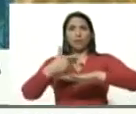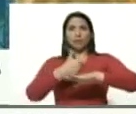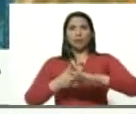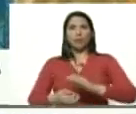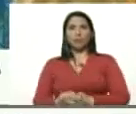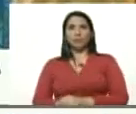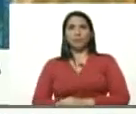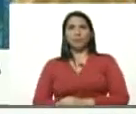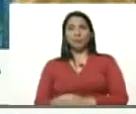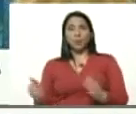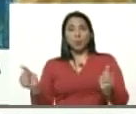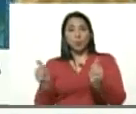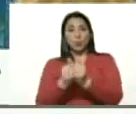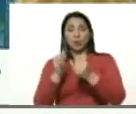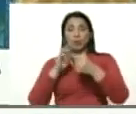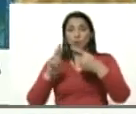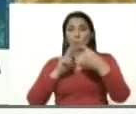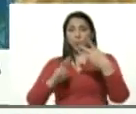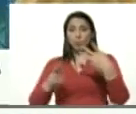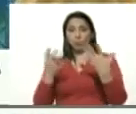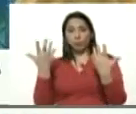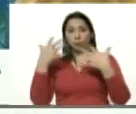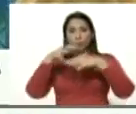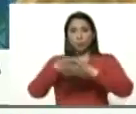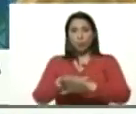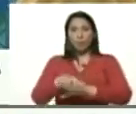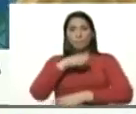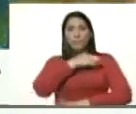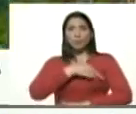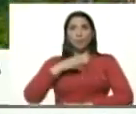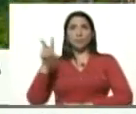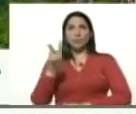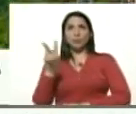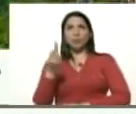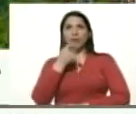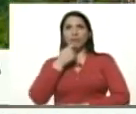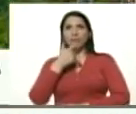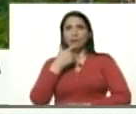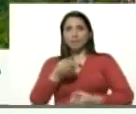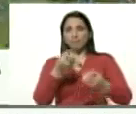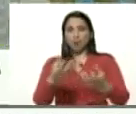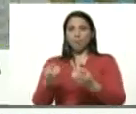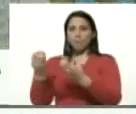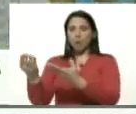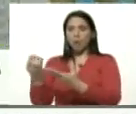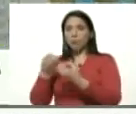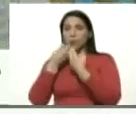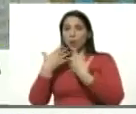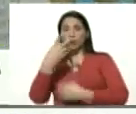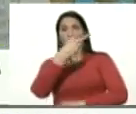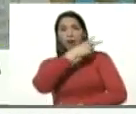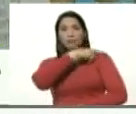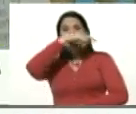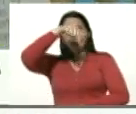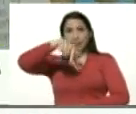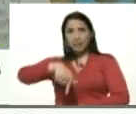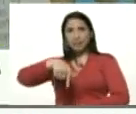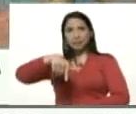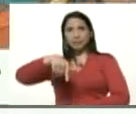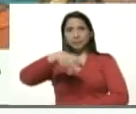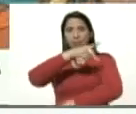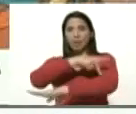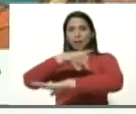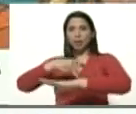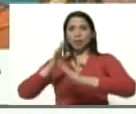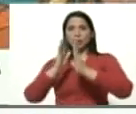y con los recursos que usted, a través de la misión Venezuela Bella, ha otorgado. Bueno, jefe, y de aquí, de la parroquia